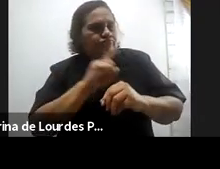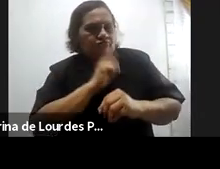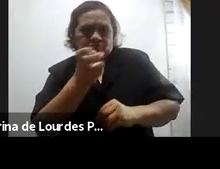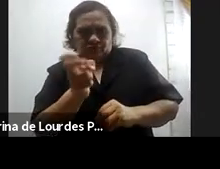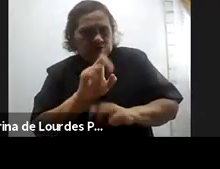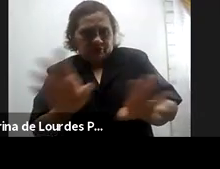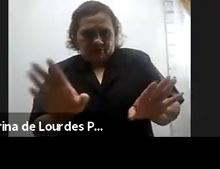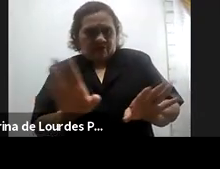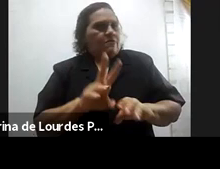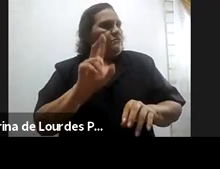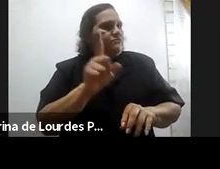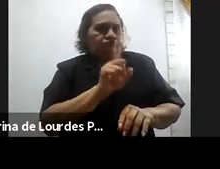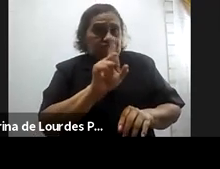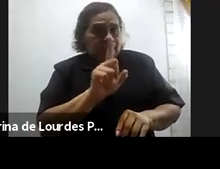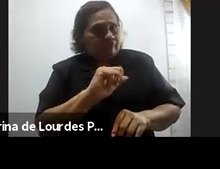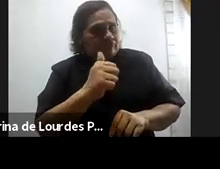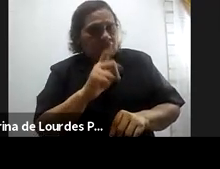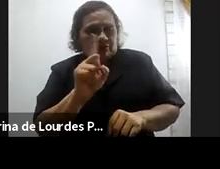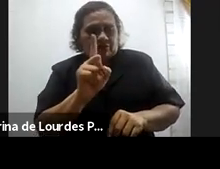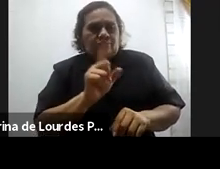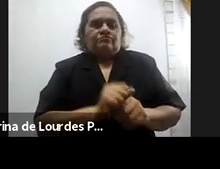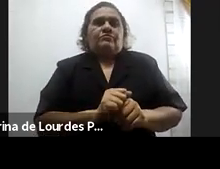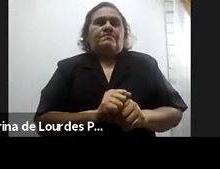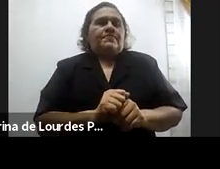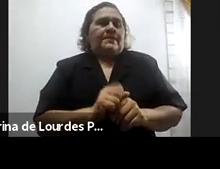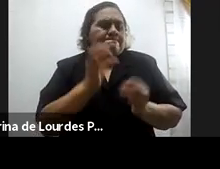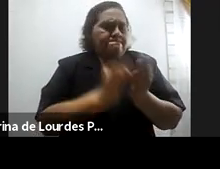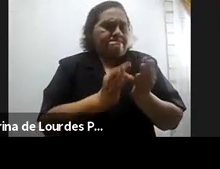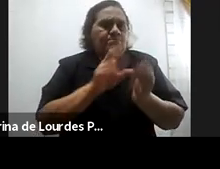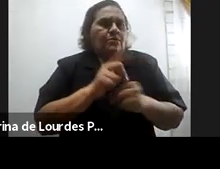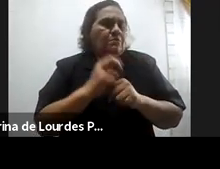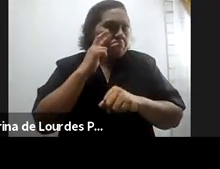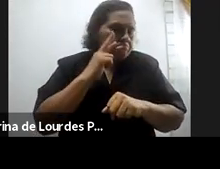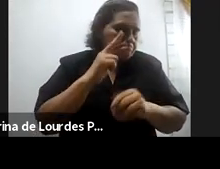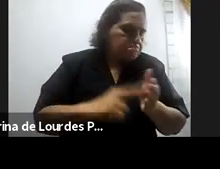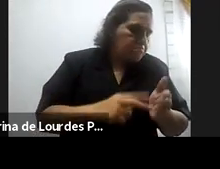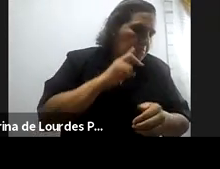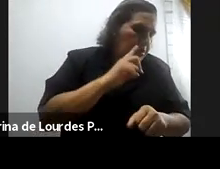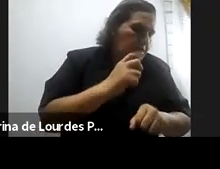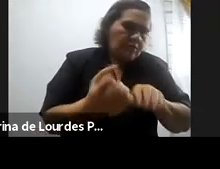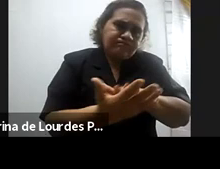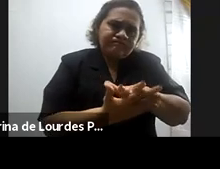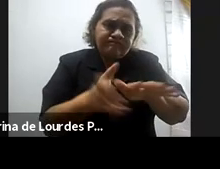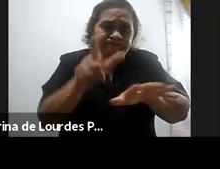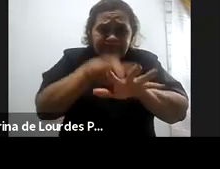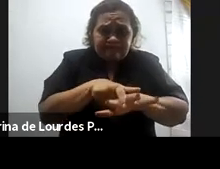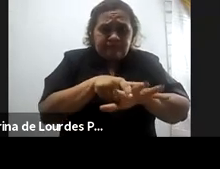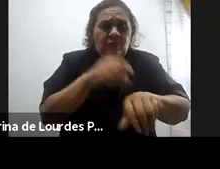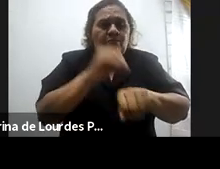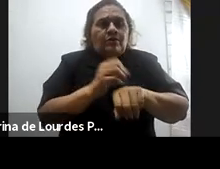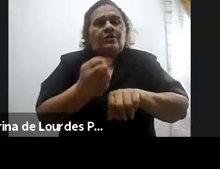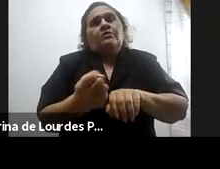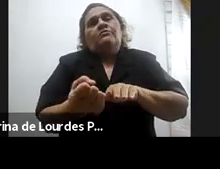de esas limas de acero o muy agresivas. Revisar zapatos y chanclas antes de utilizarlos. Usar zapatos